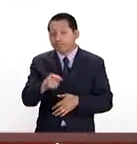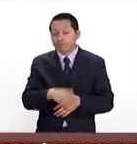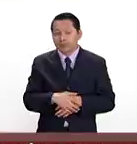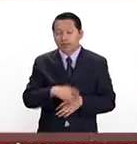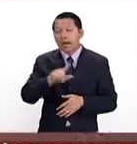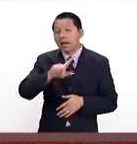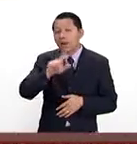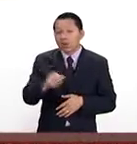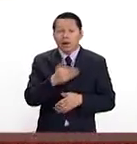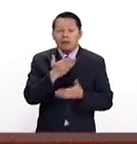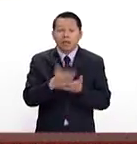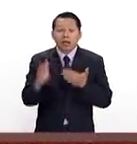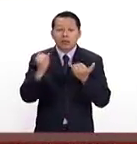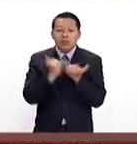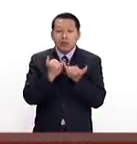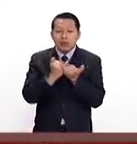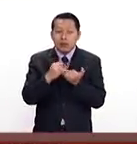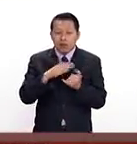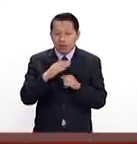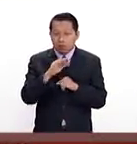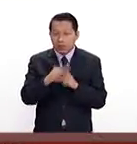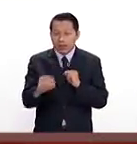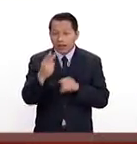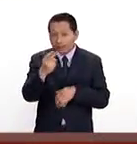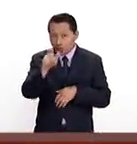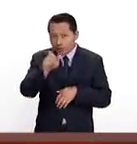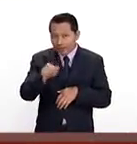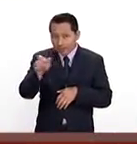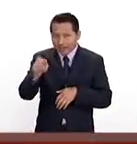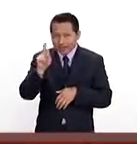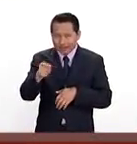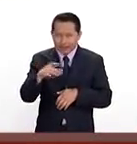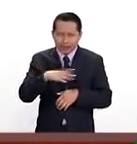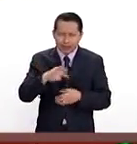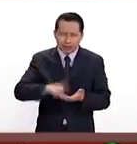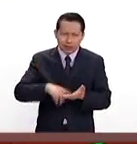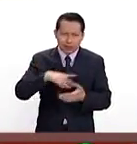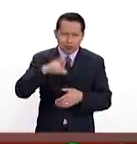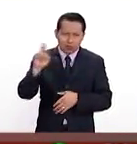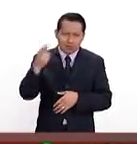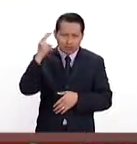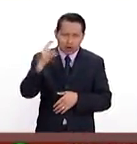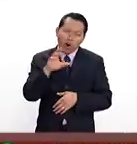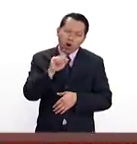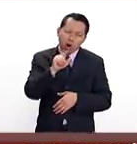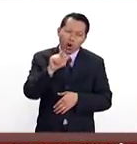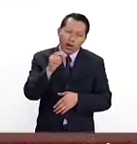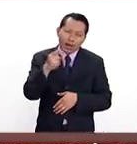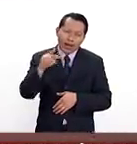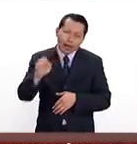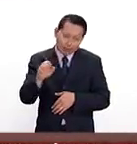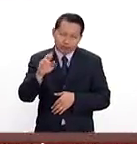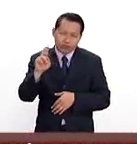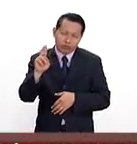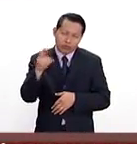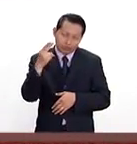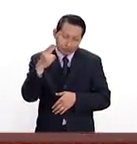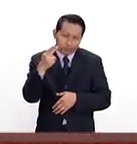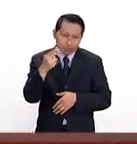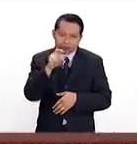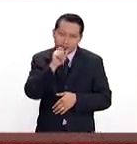Y luego las últimas dos barras es quien tiene universidad o college, ¿no? Como se le conoce en Estados Unidos, y quien no lo